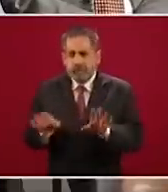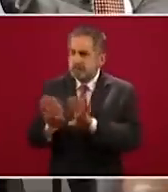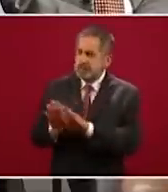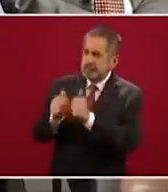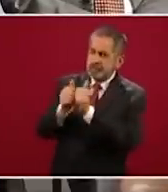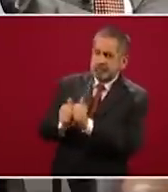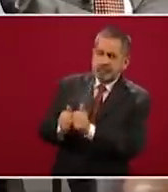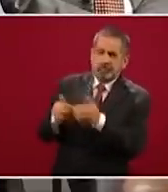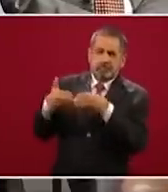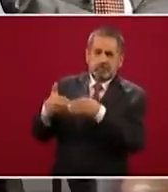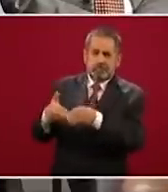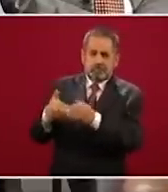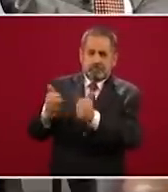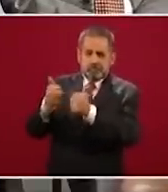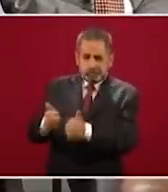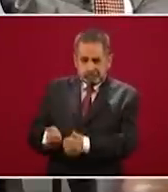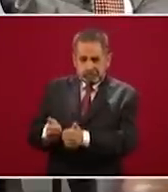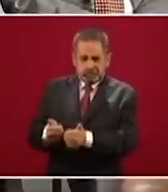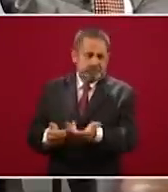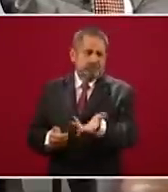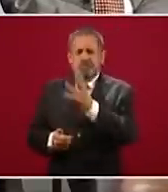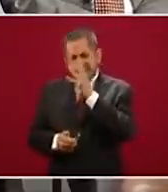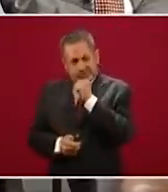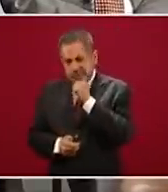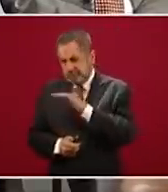tener en un barco,